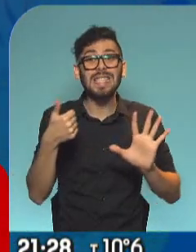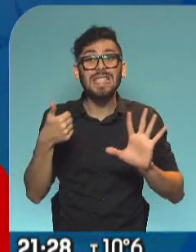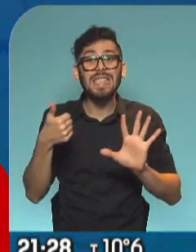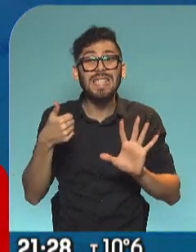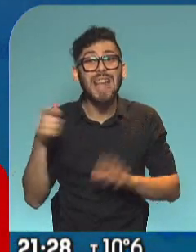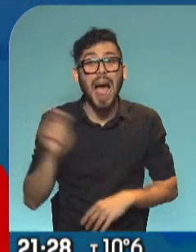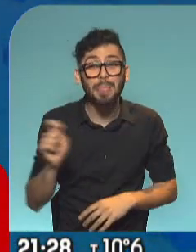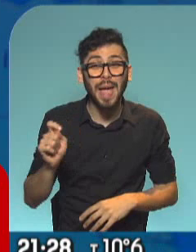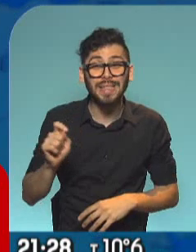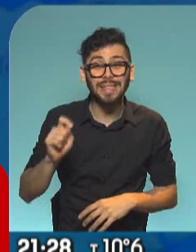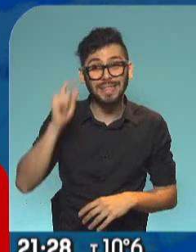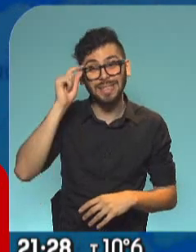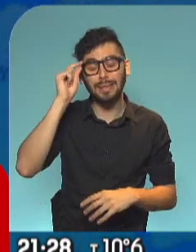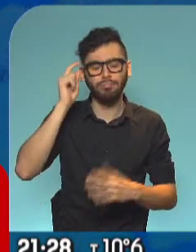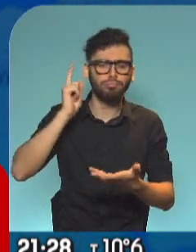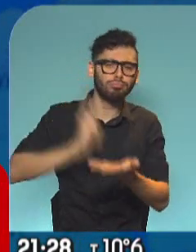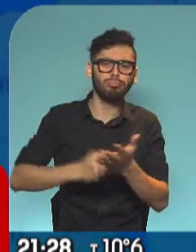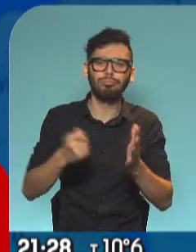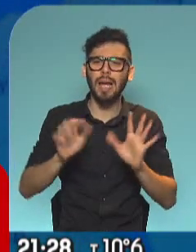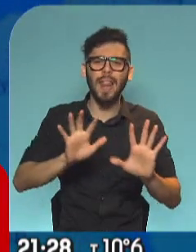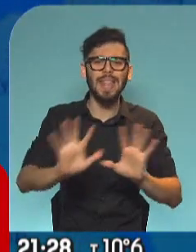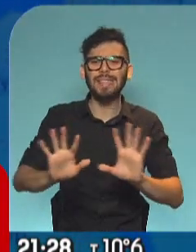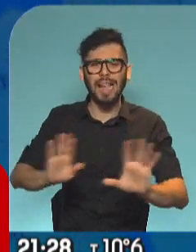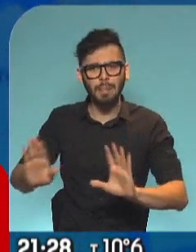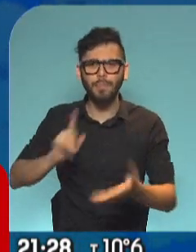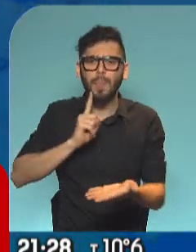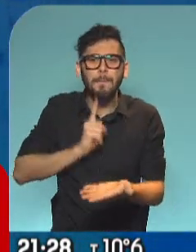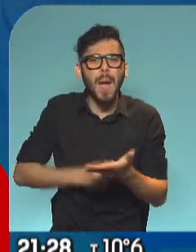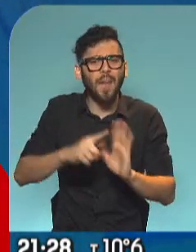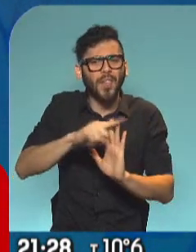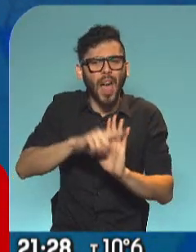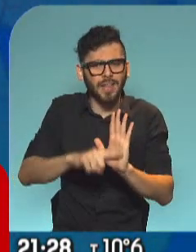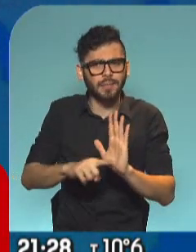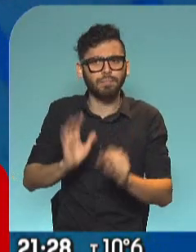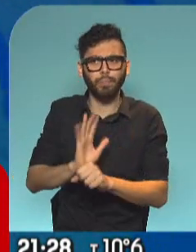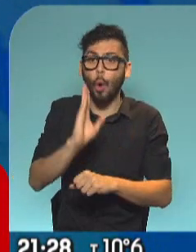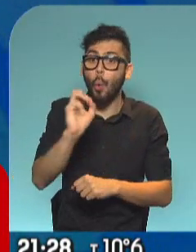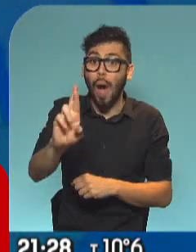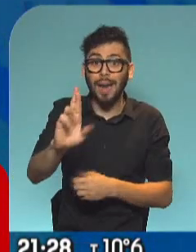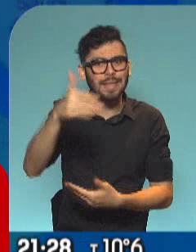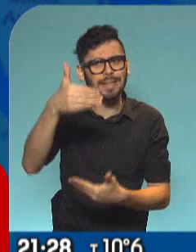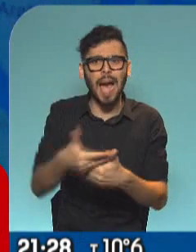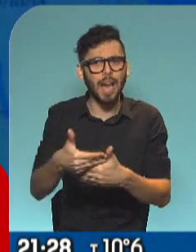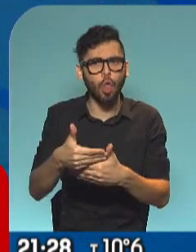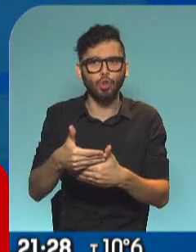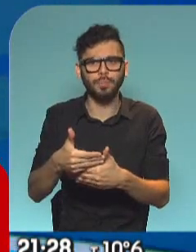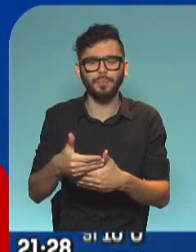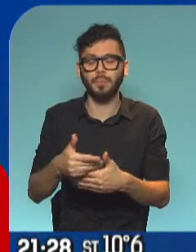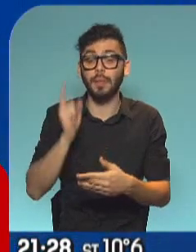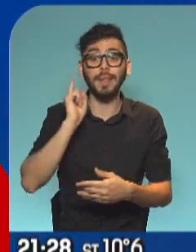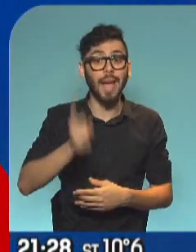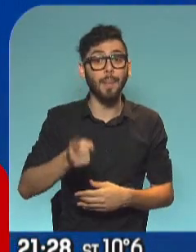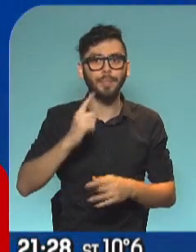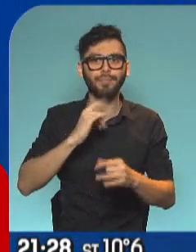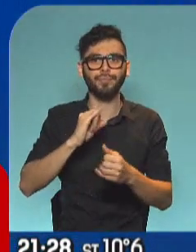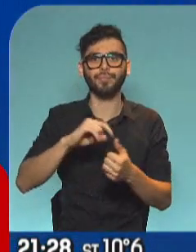Por 6 meses, distanciamiento social y una serie de medidas que incluye incluso a tener bares cerrados, por totalmente ejemplo. Y recién mencionábamos